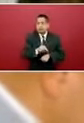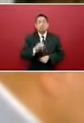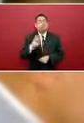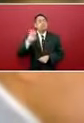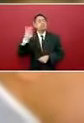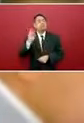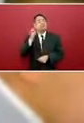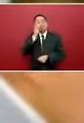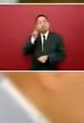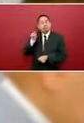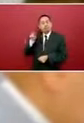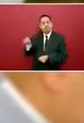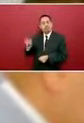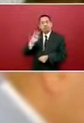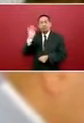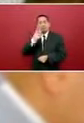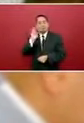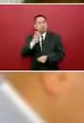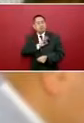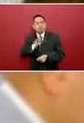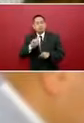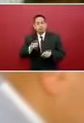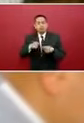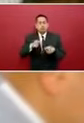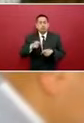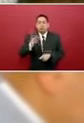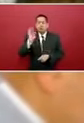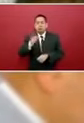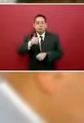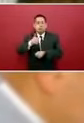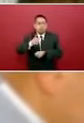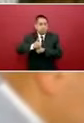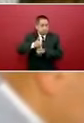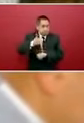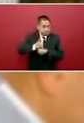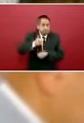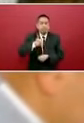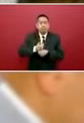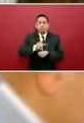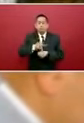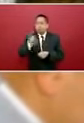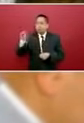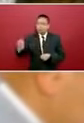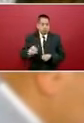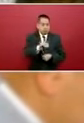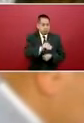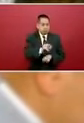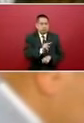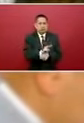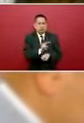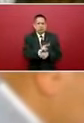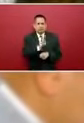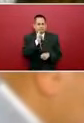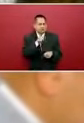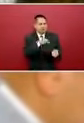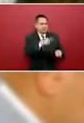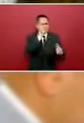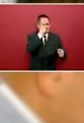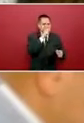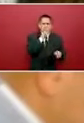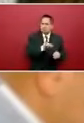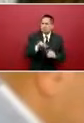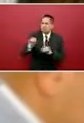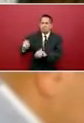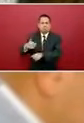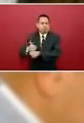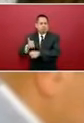puede, incluso los abuelos podrían cuidar mejor de los niños, y